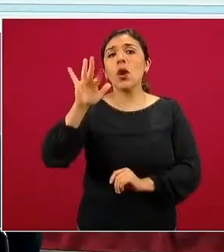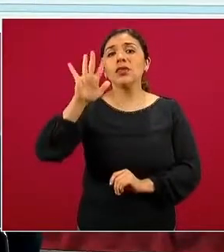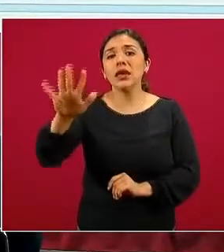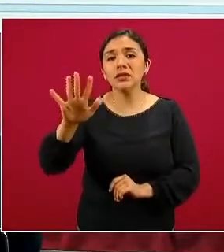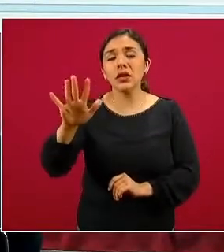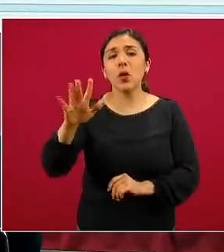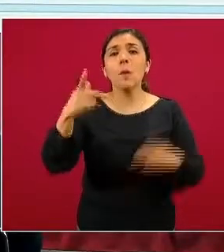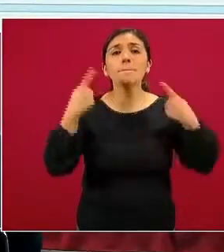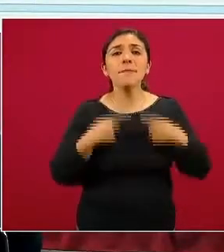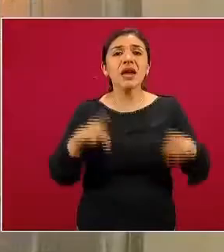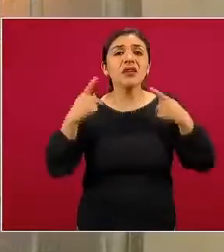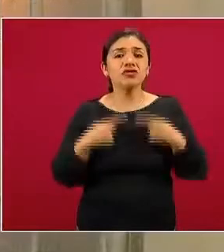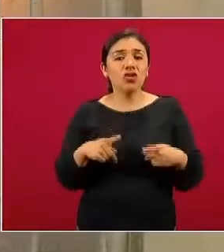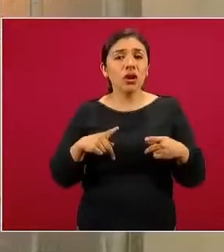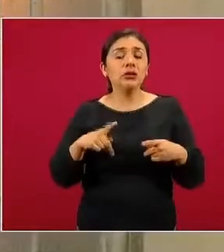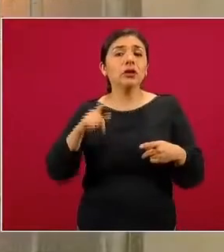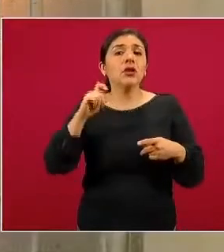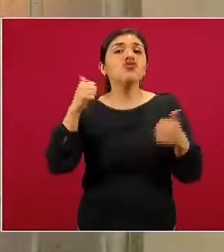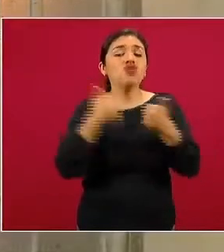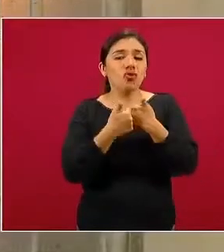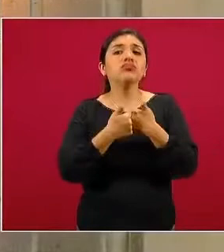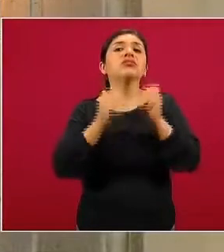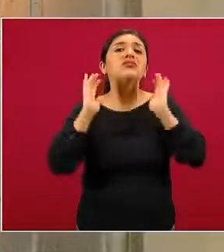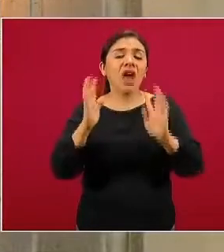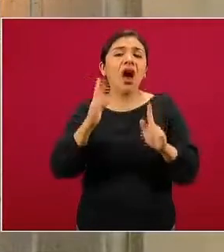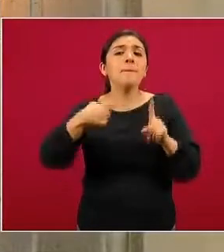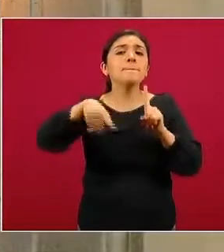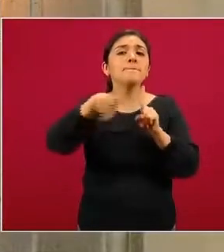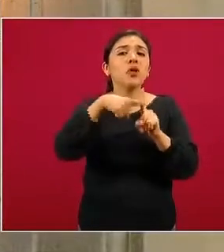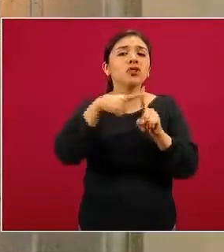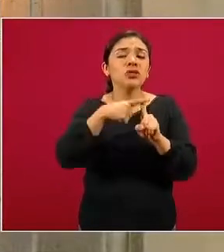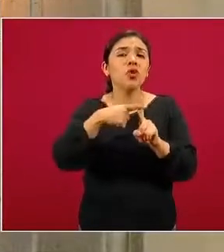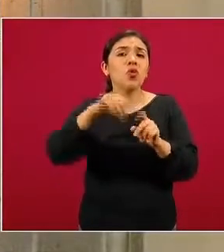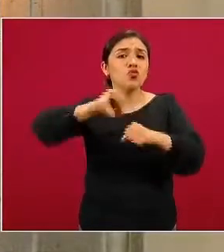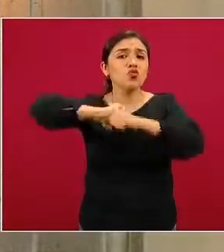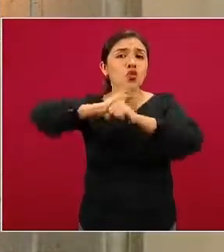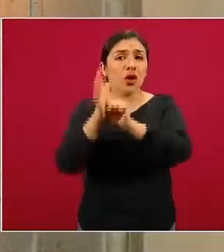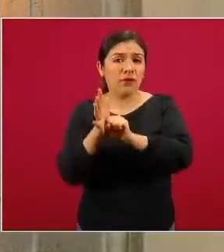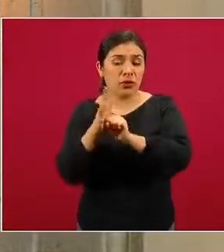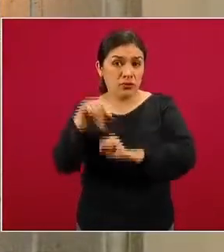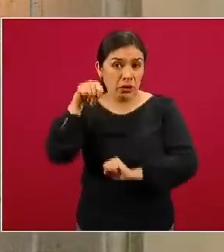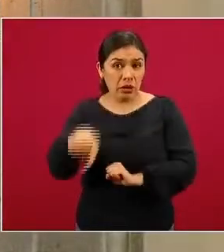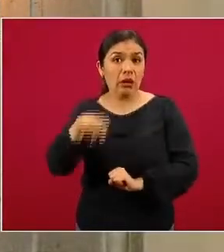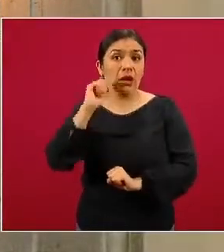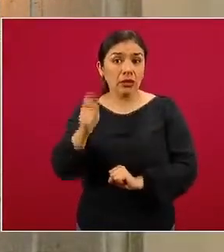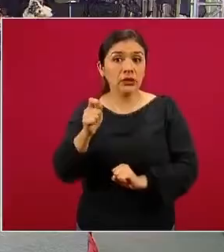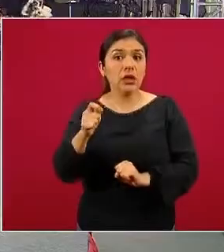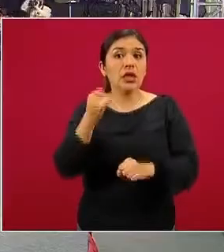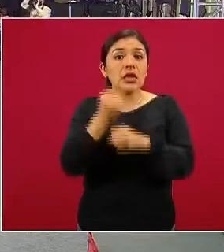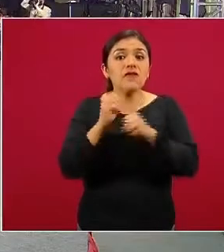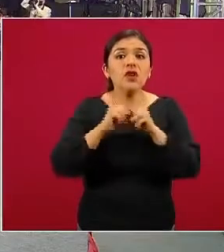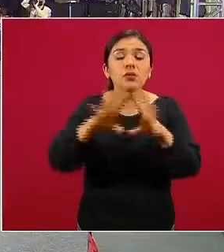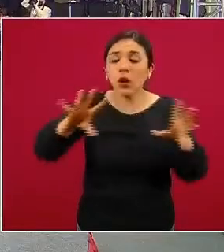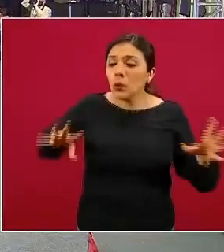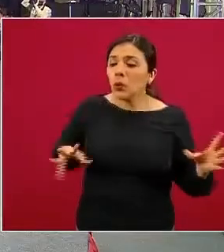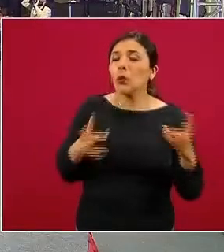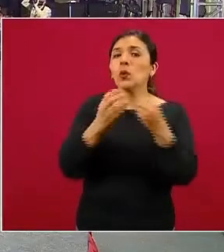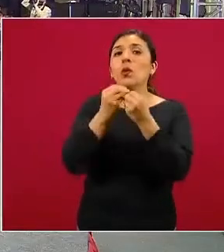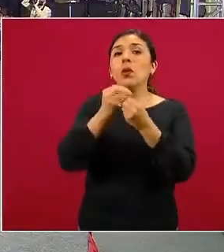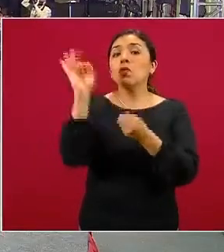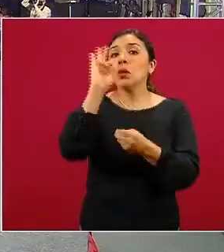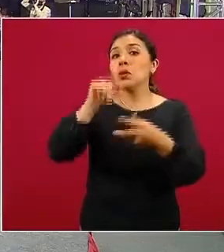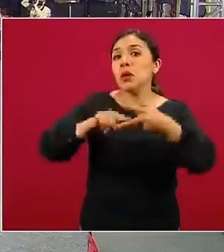821.045 casos, personas confirmadas a la enfermedad y lógicamente es el dato acumulado